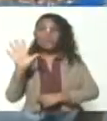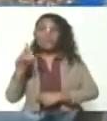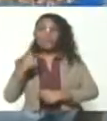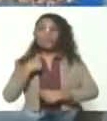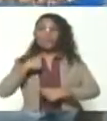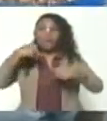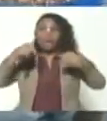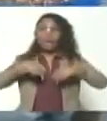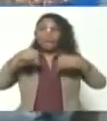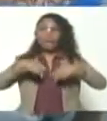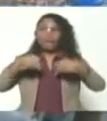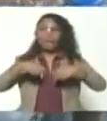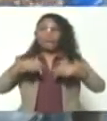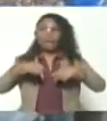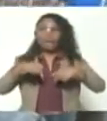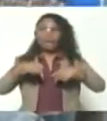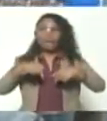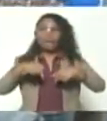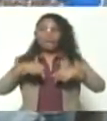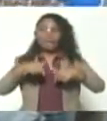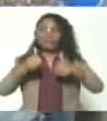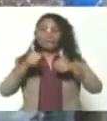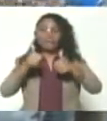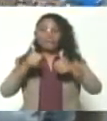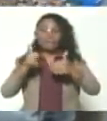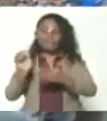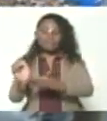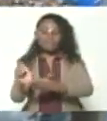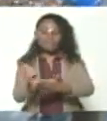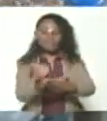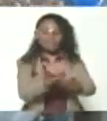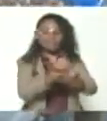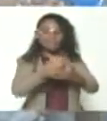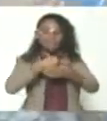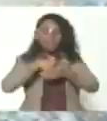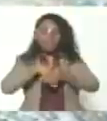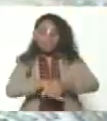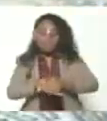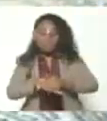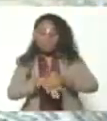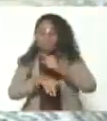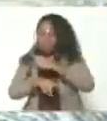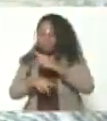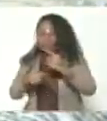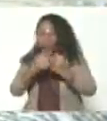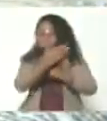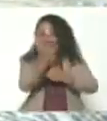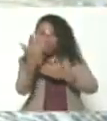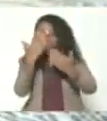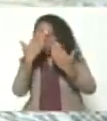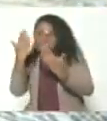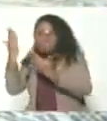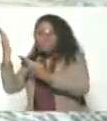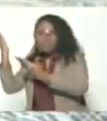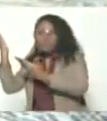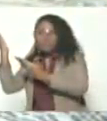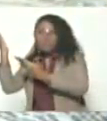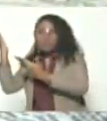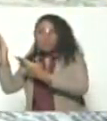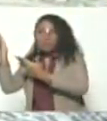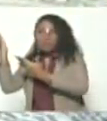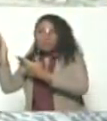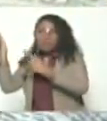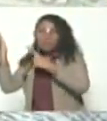Yo tengo aquí buena parte de lo incautado. Esto que ustedes ven aquí es una bala